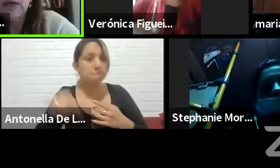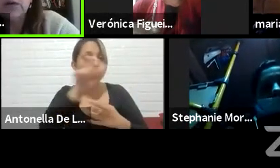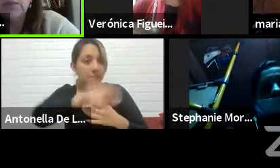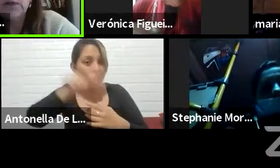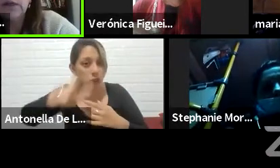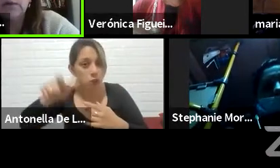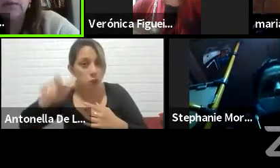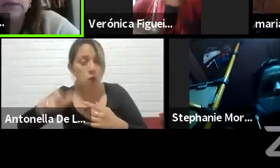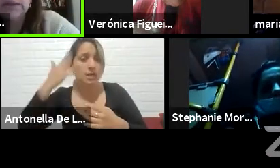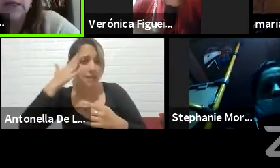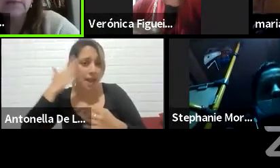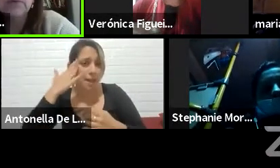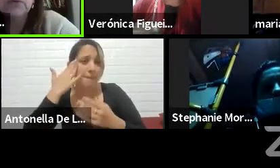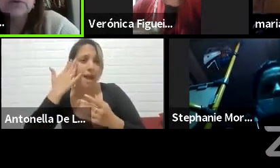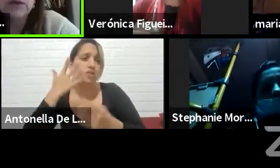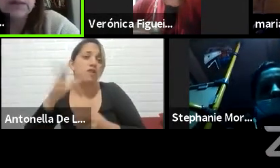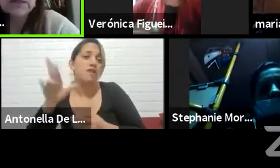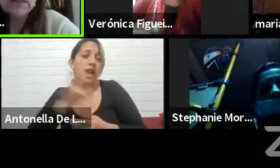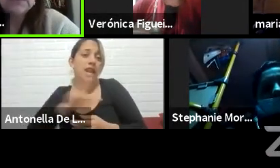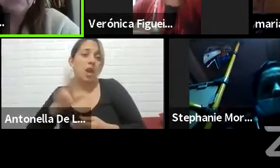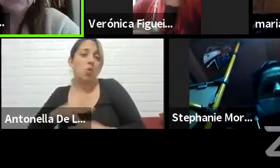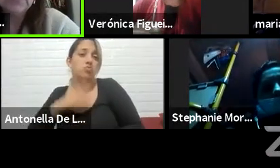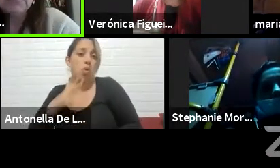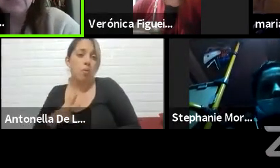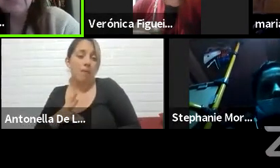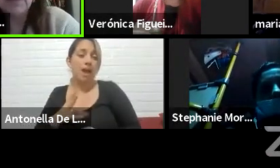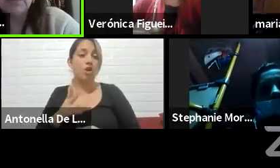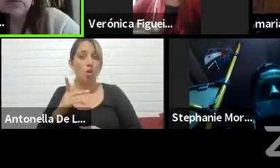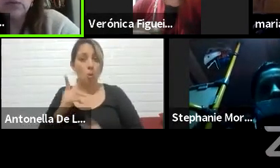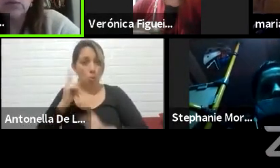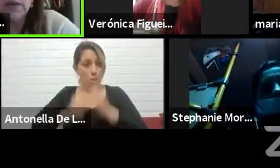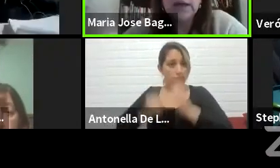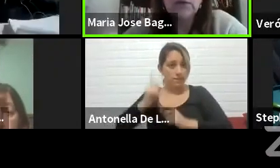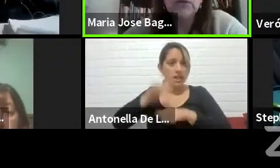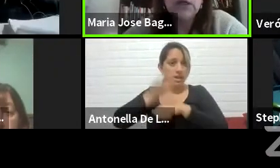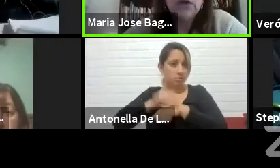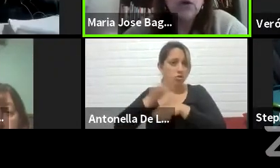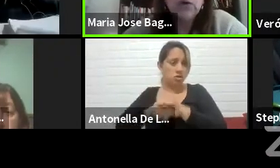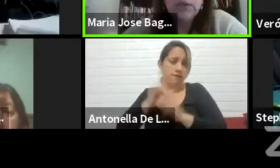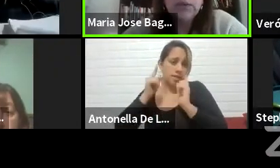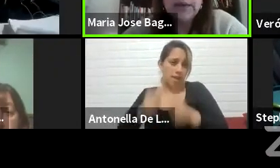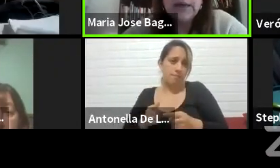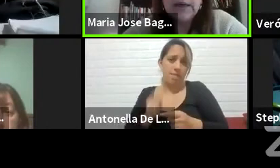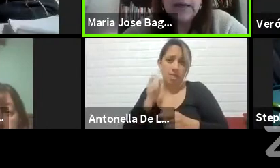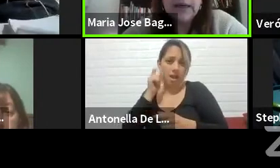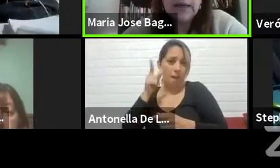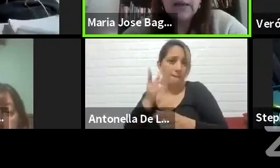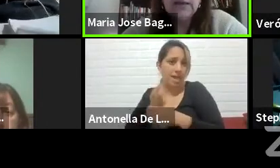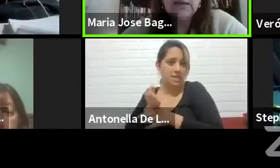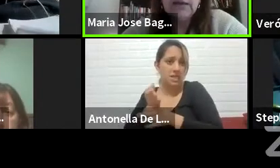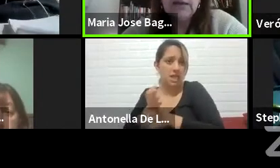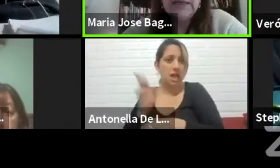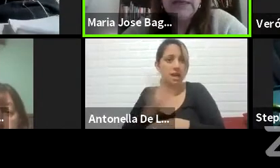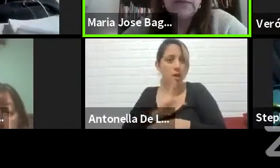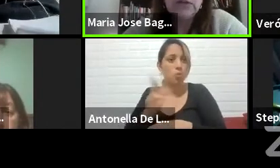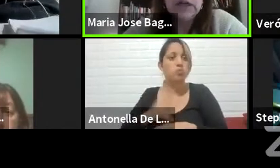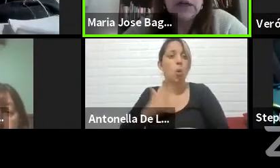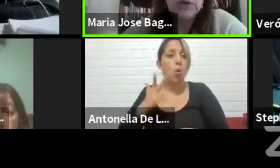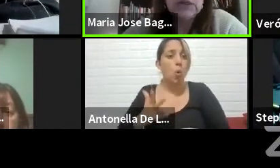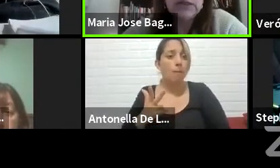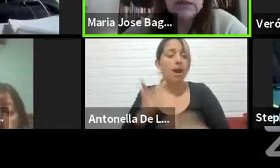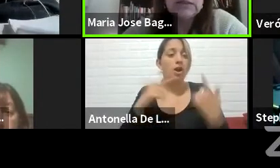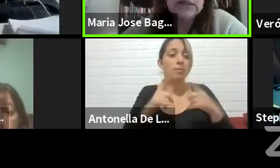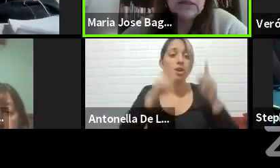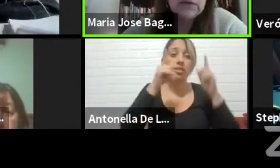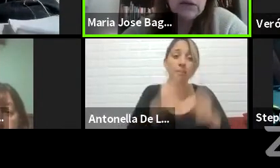recursos humanos, porque la universidad es responsable también de formar recursos humanos, como para la aplicación